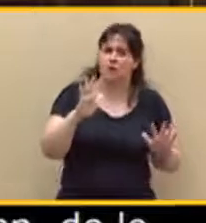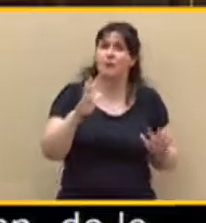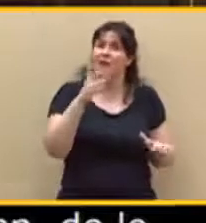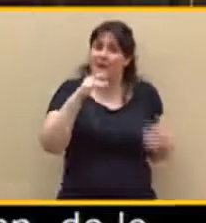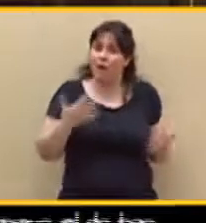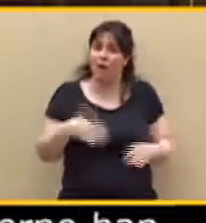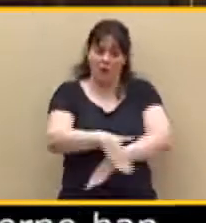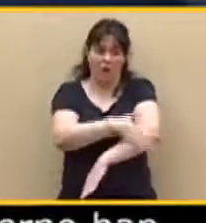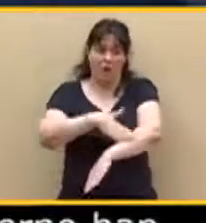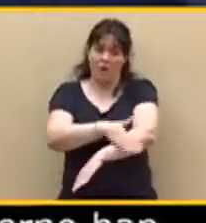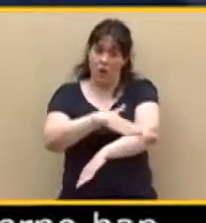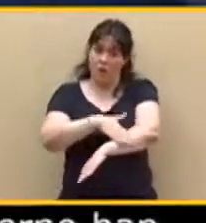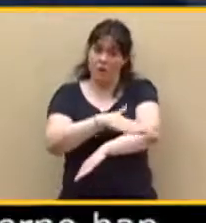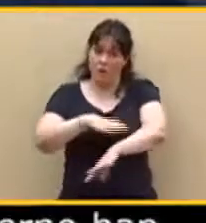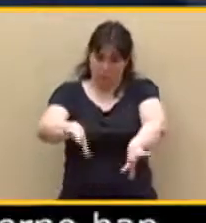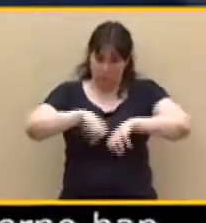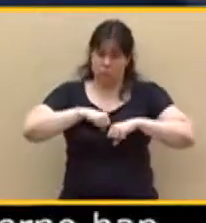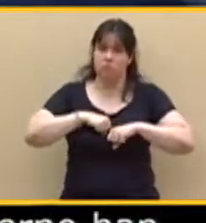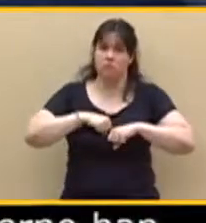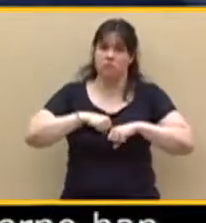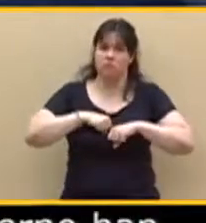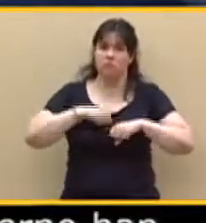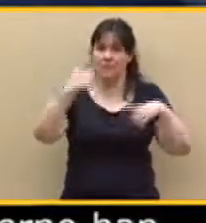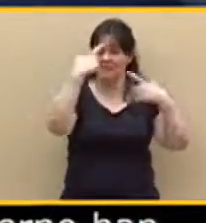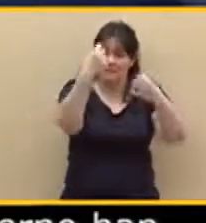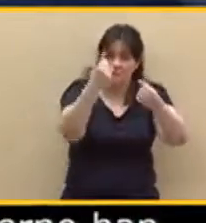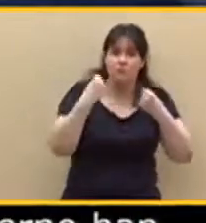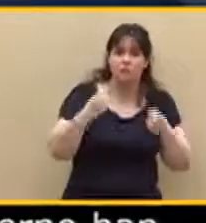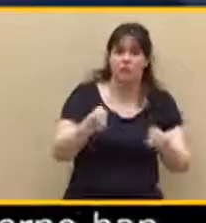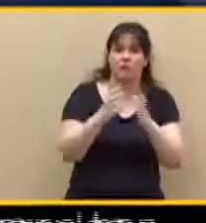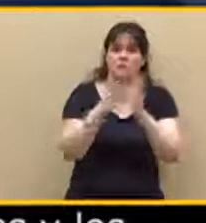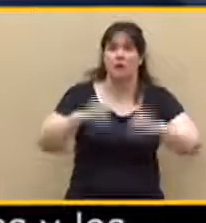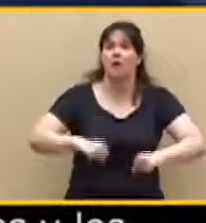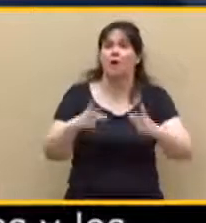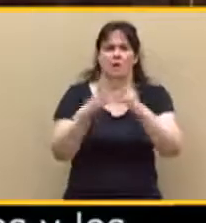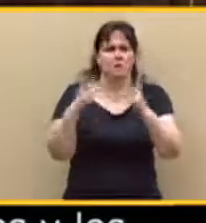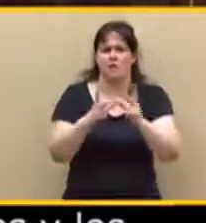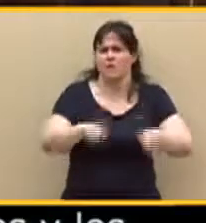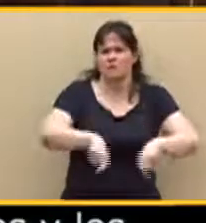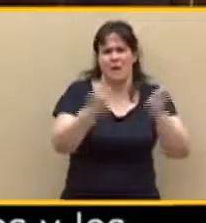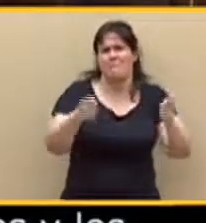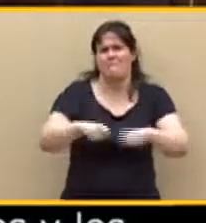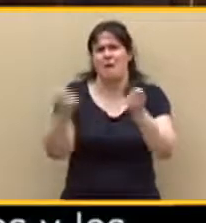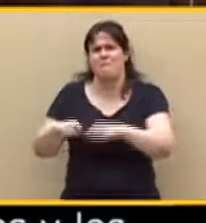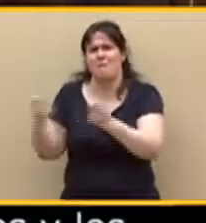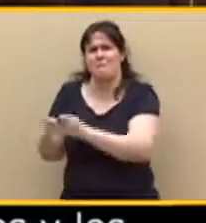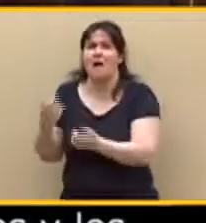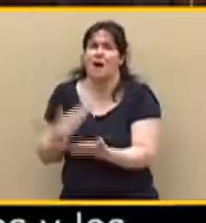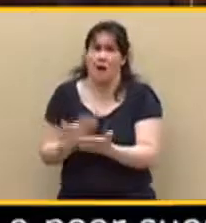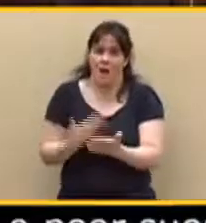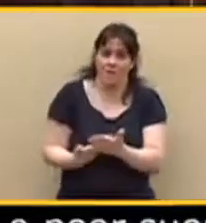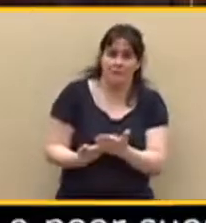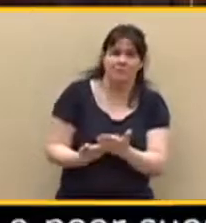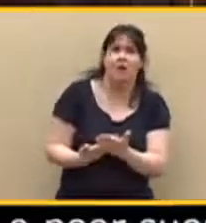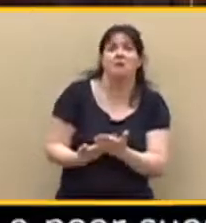saltar por los aires todas las instituciones y los acuerdos sociales que garantizaban con mejor o peor suerte las condiciones